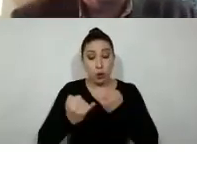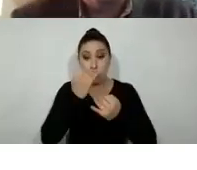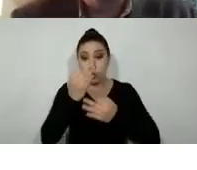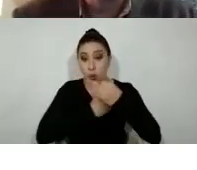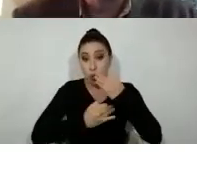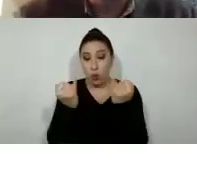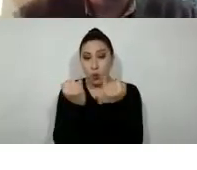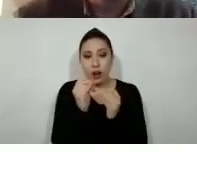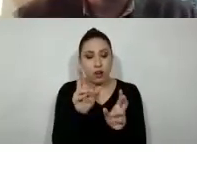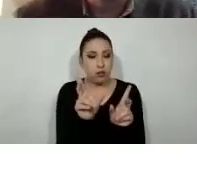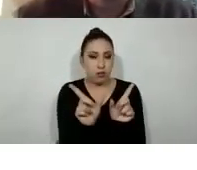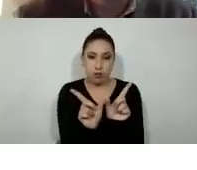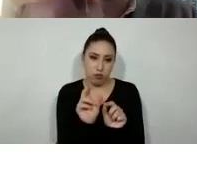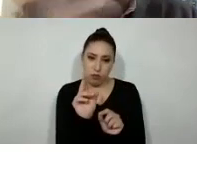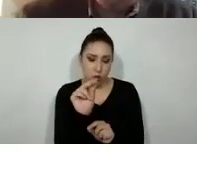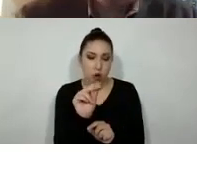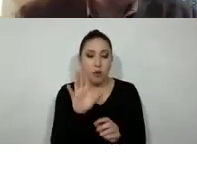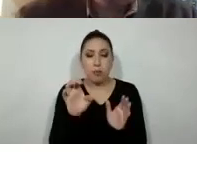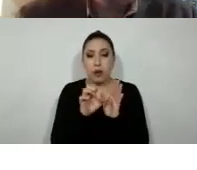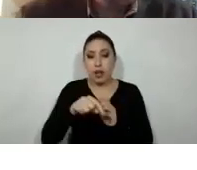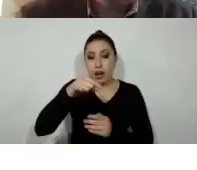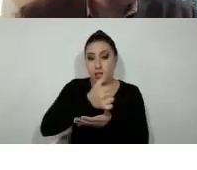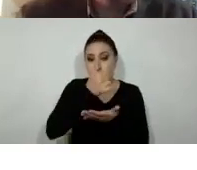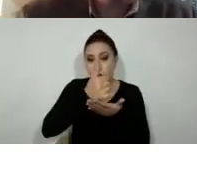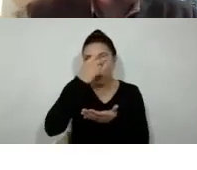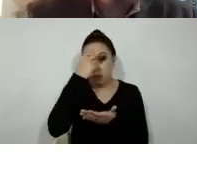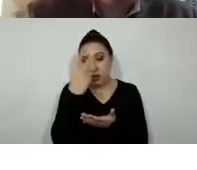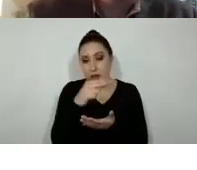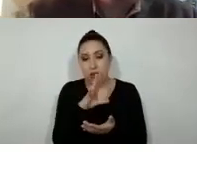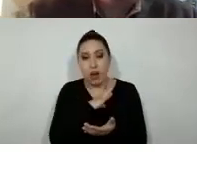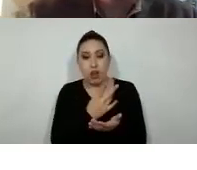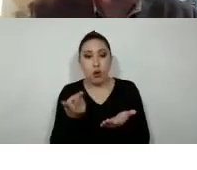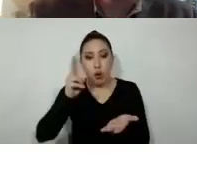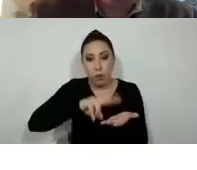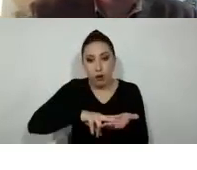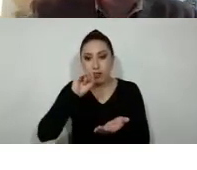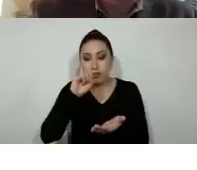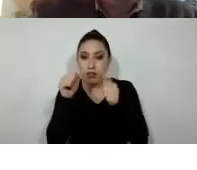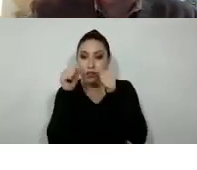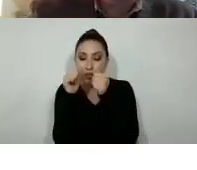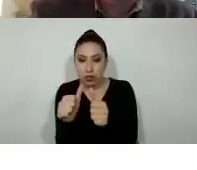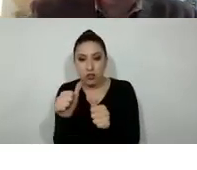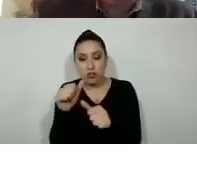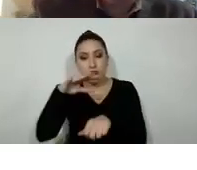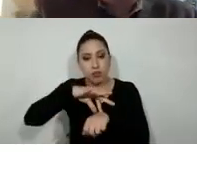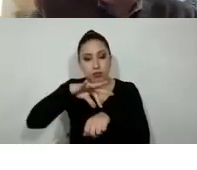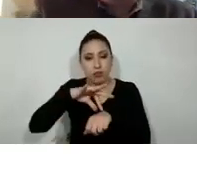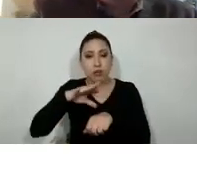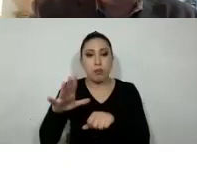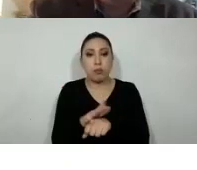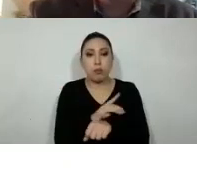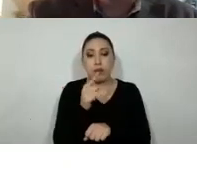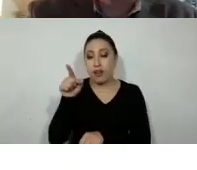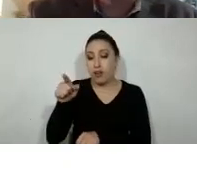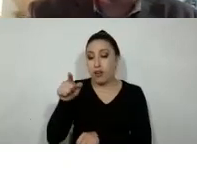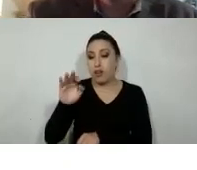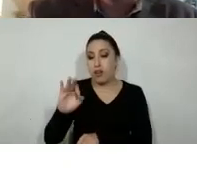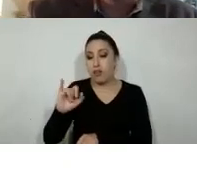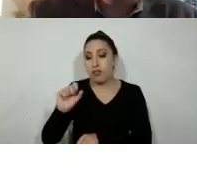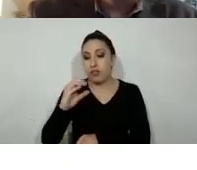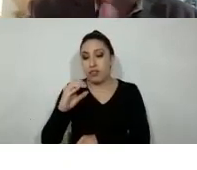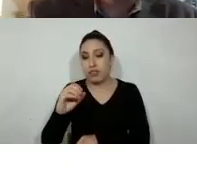sola revisión médica. Acá se hace otra revisión en el ejemplo que estoy poniendo, porque el fiscal considera que lo tiene que